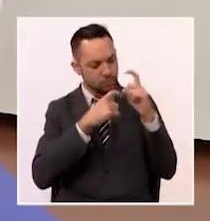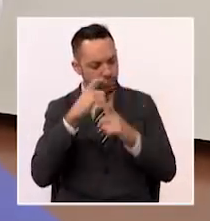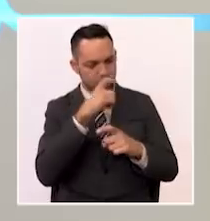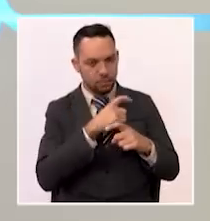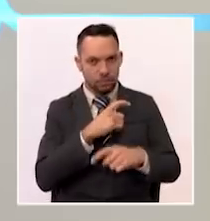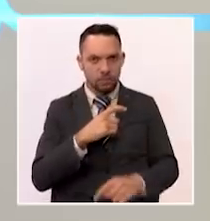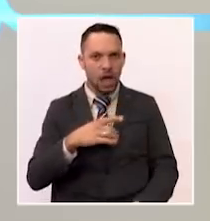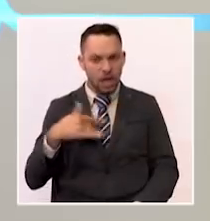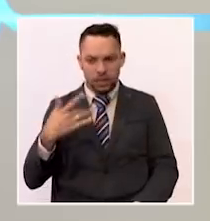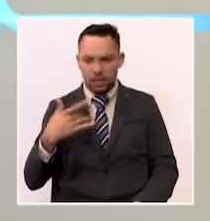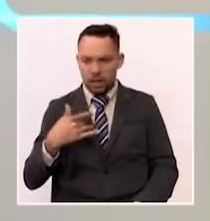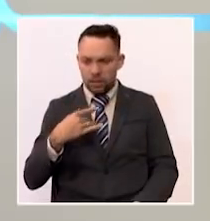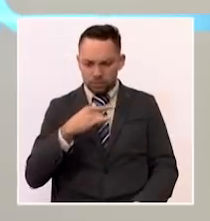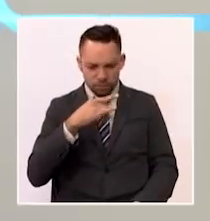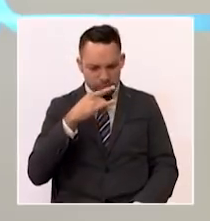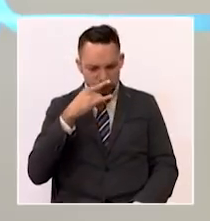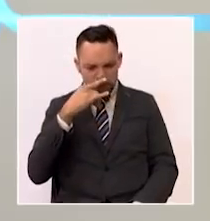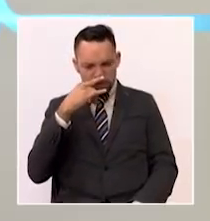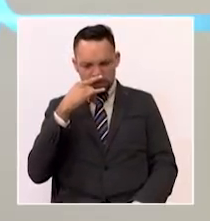lo que normalmente tienen,